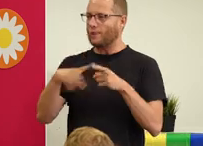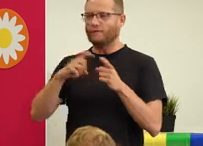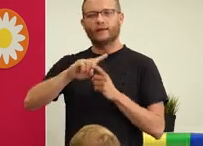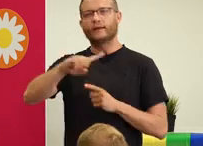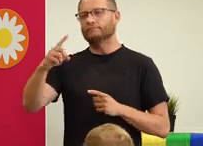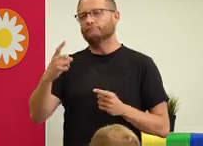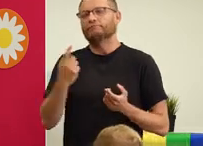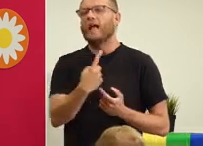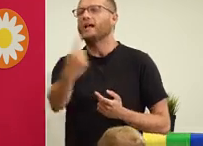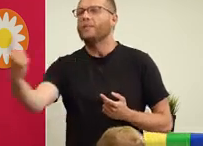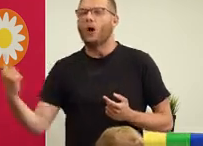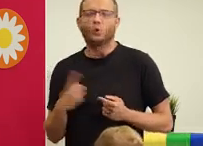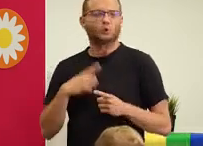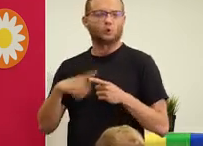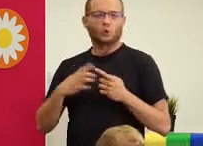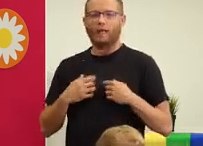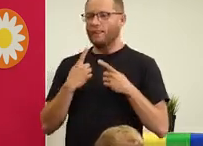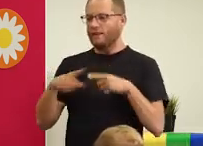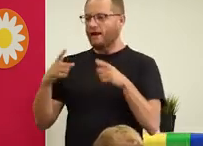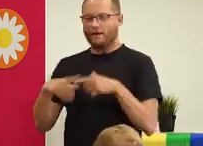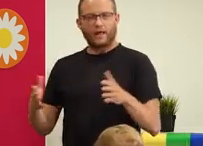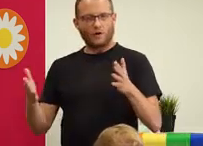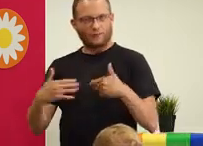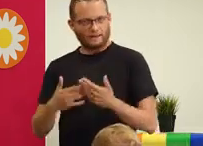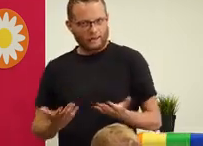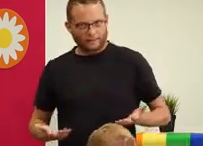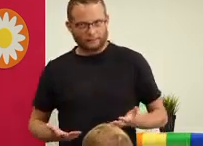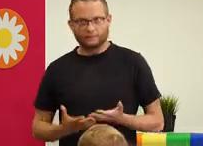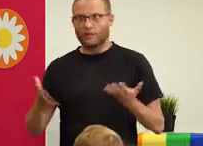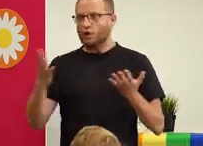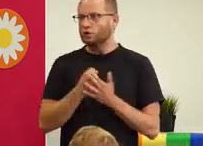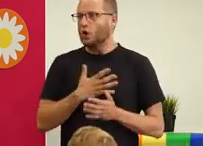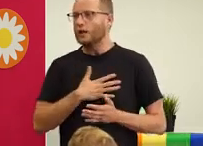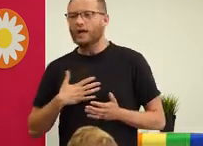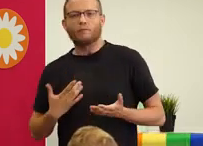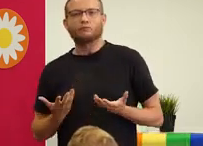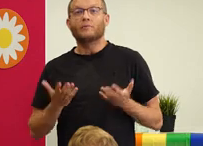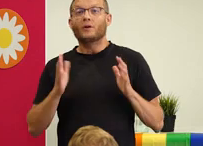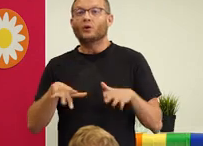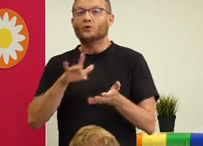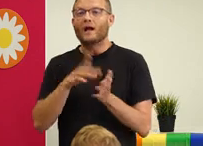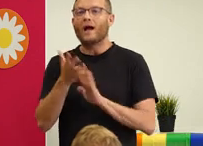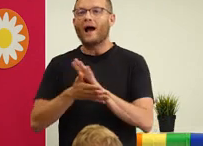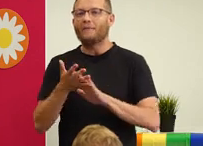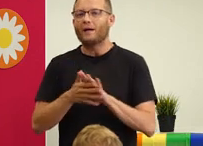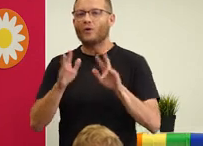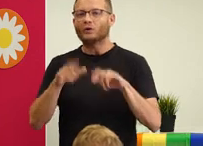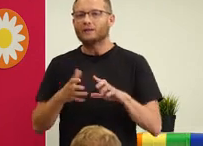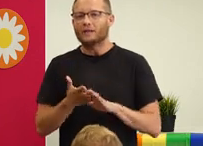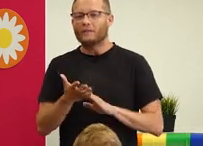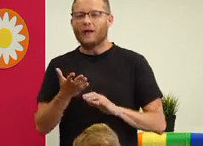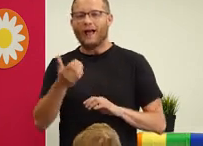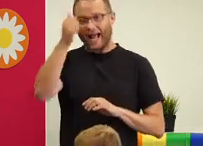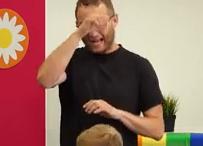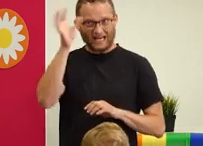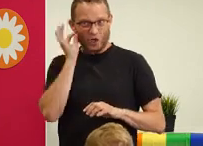cada uno tiene su diferencia y podemos abrir el abanico, ¿no? A todos lo que queremos que encaja. Pero cuando hablamos de disidencia de género,